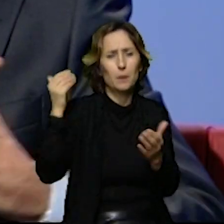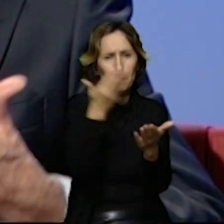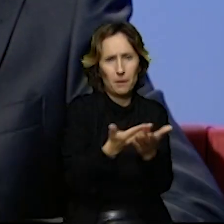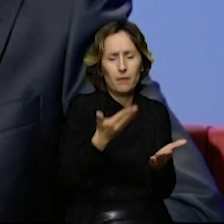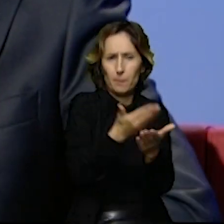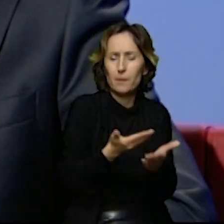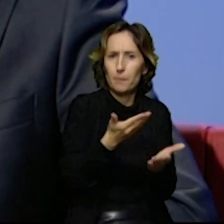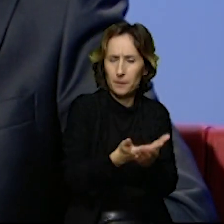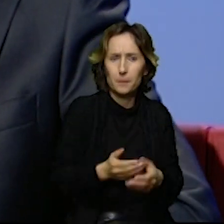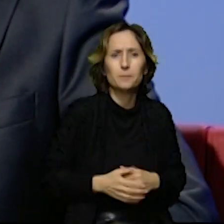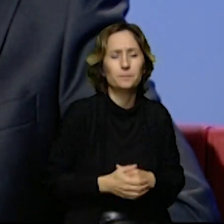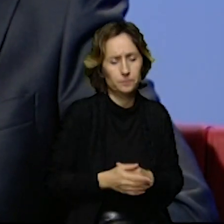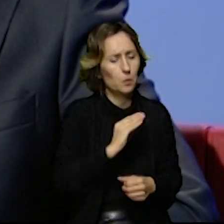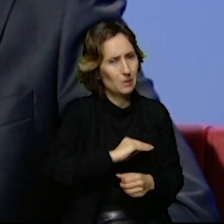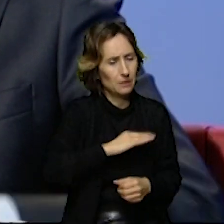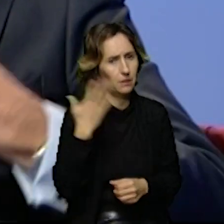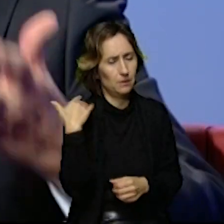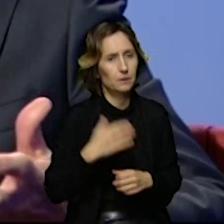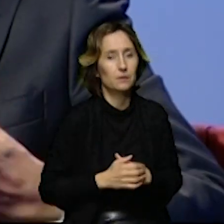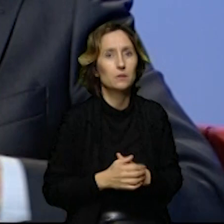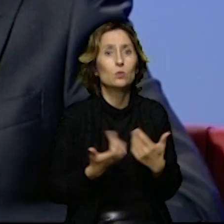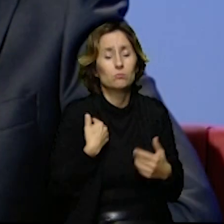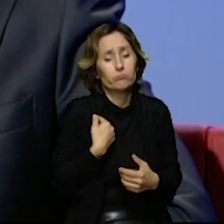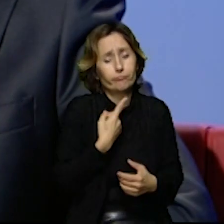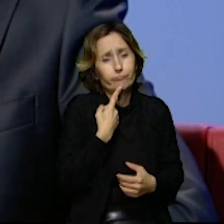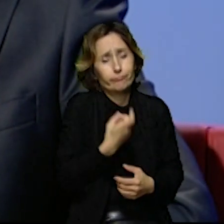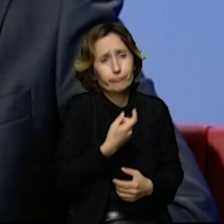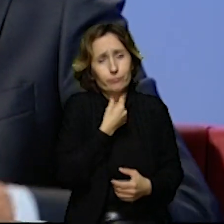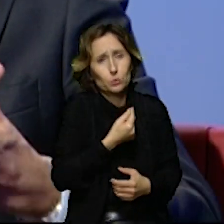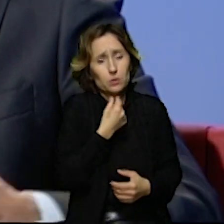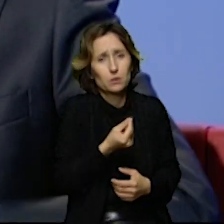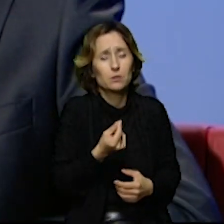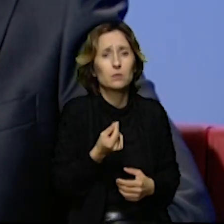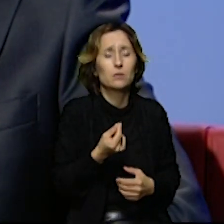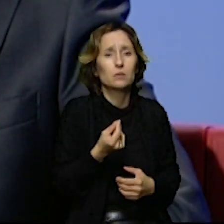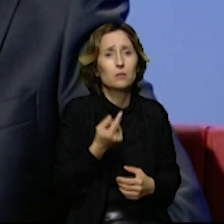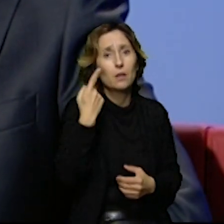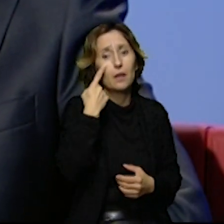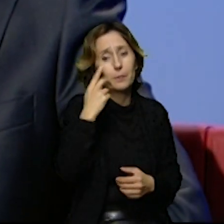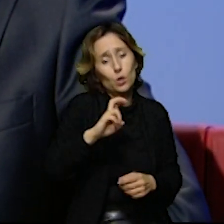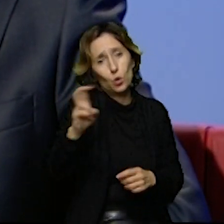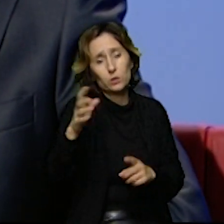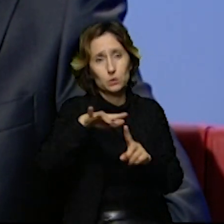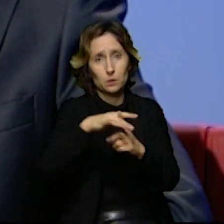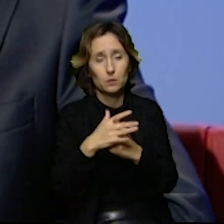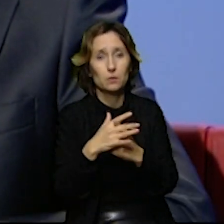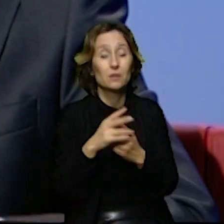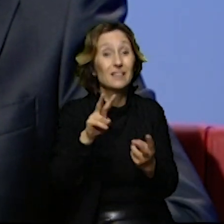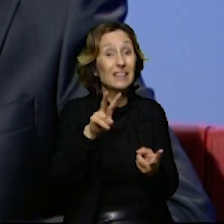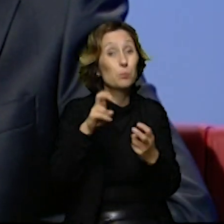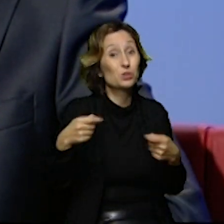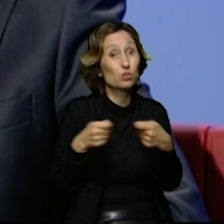¿eh? Desde hace bastante tiempo. Nos hubiera gustado también, quizá habrá que dejarlo para otra ocasión, bajar un poco el